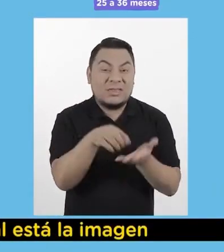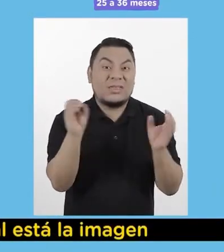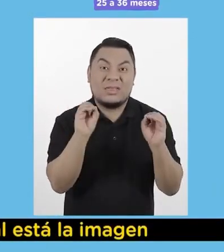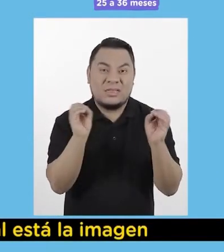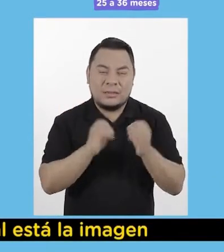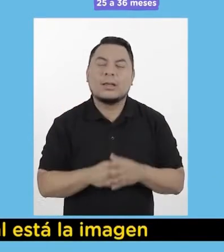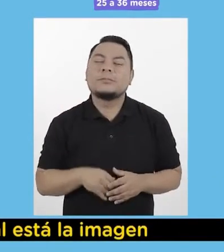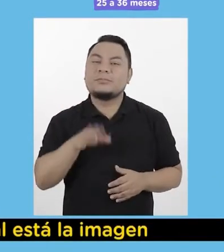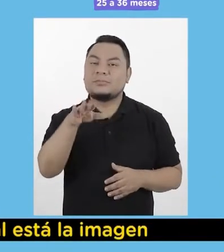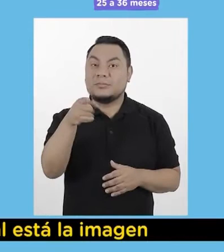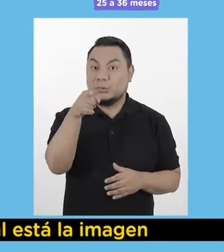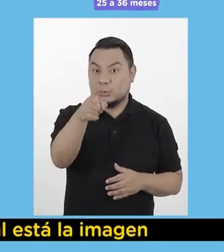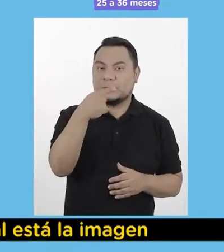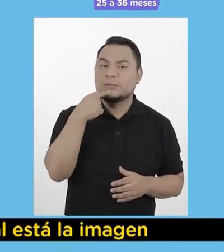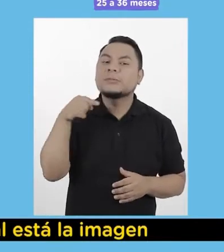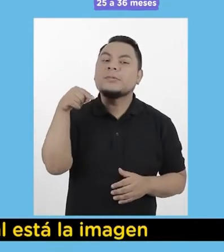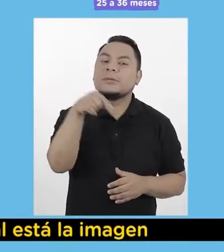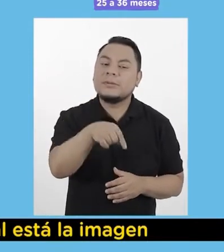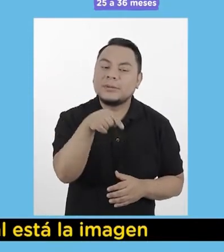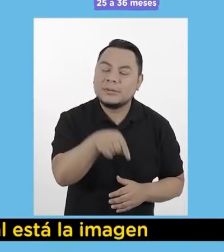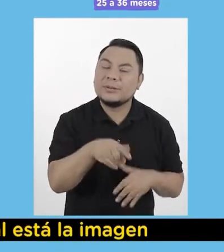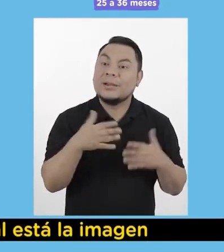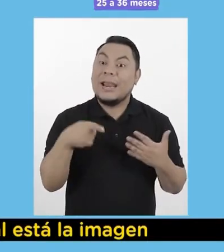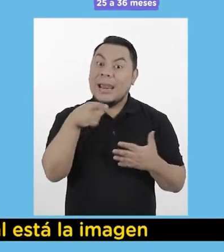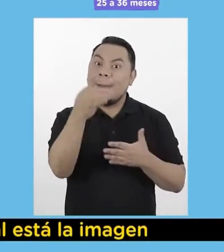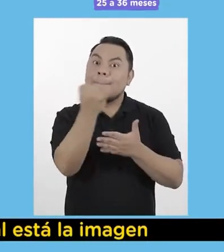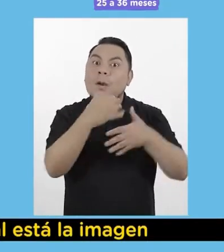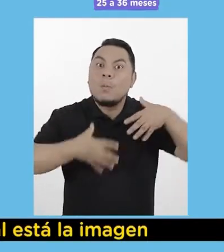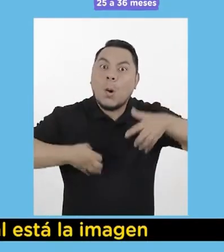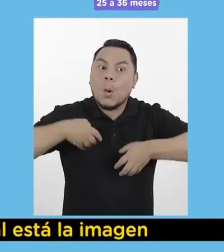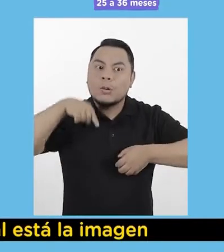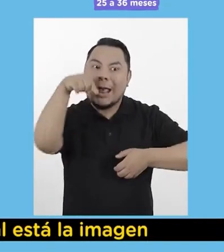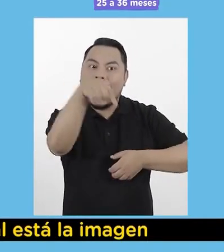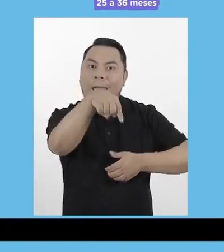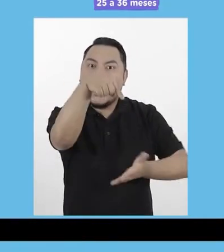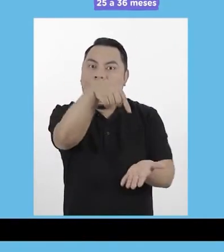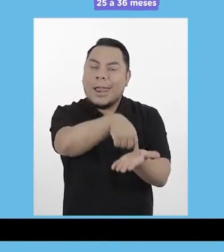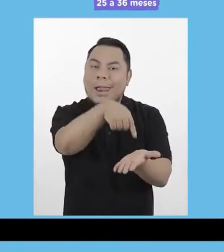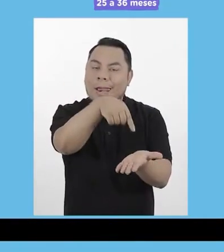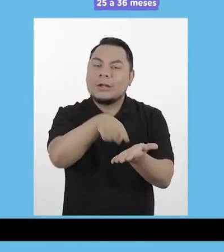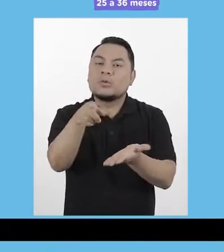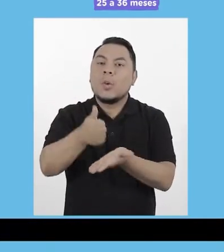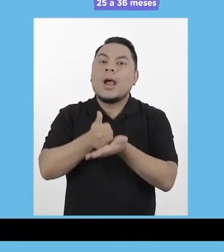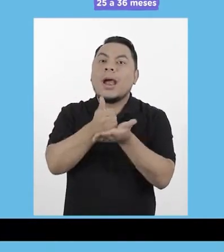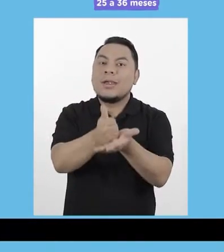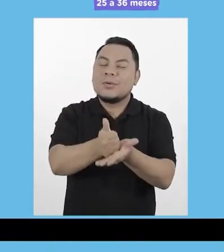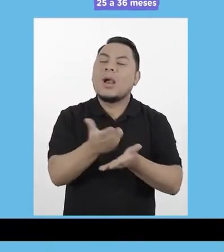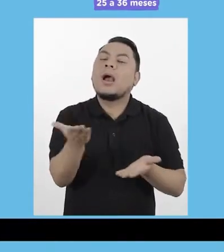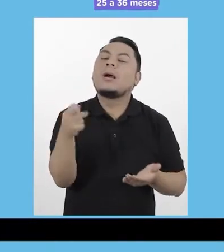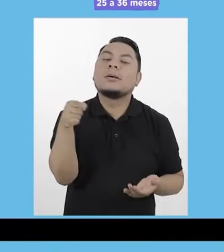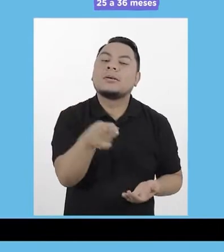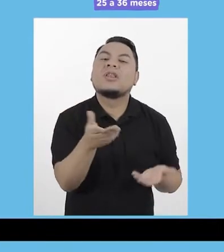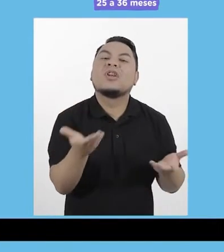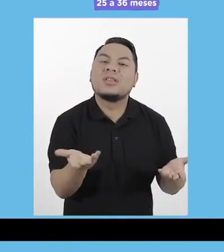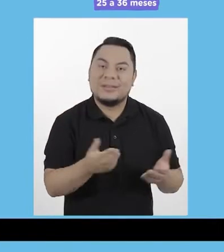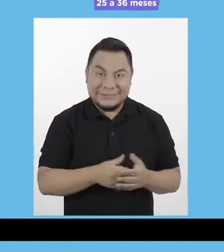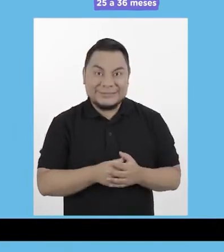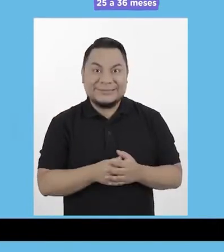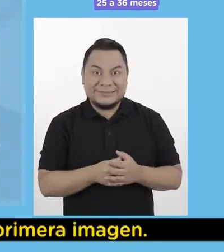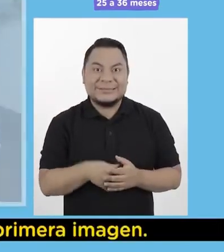la encuentra, señálale la zona en la cual está la imagen y ayúdalo a